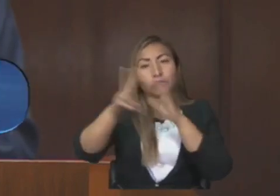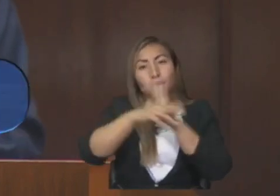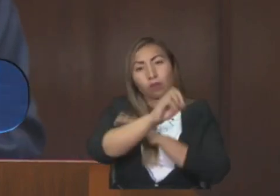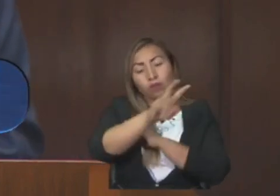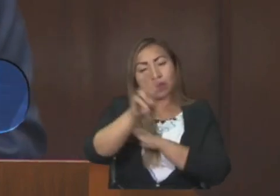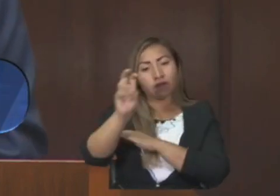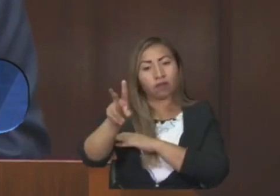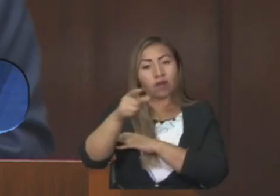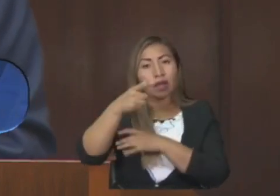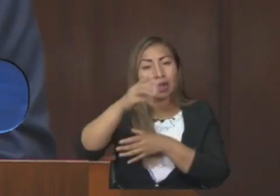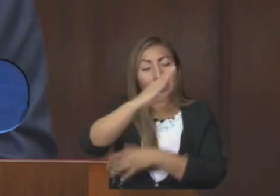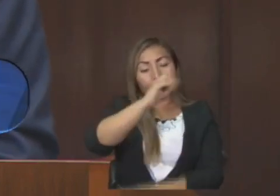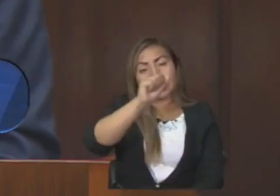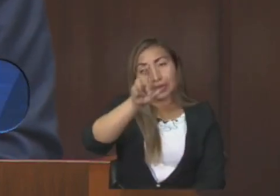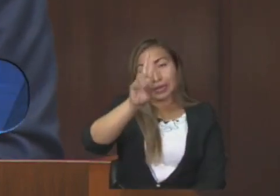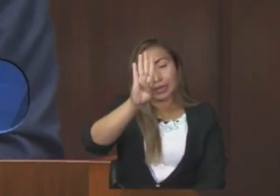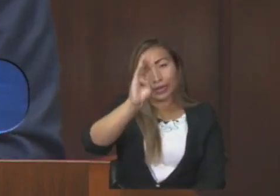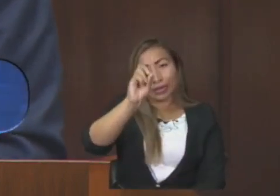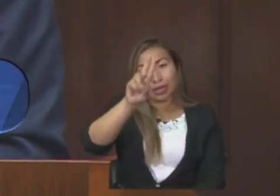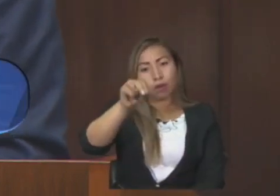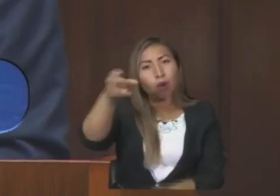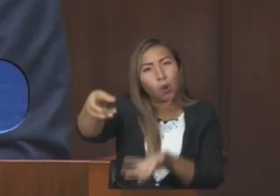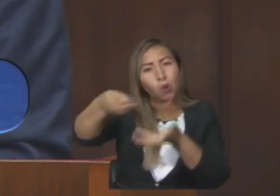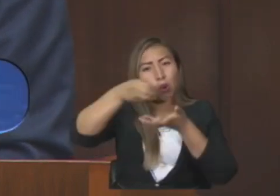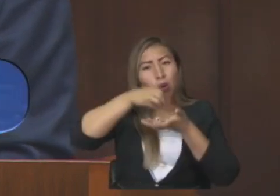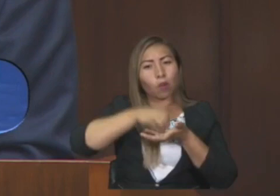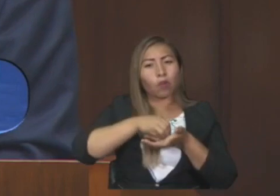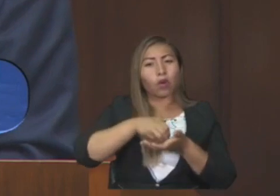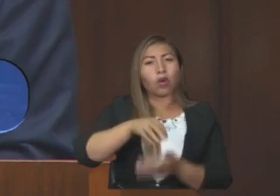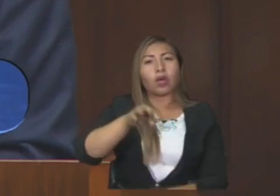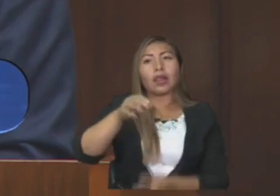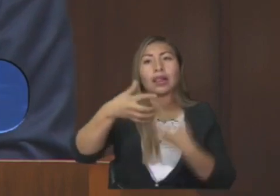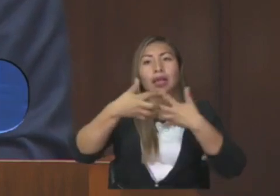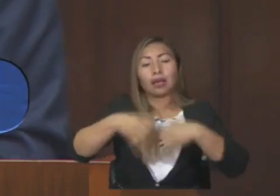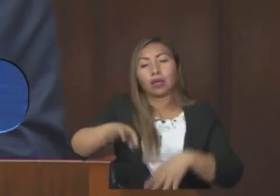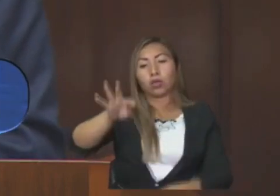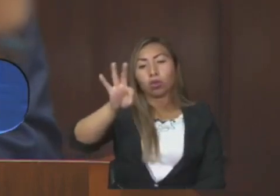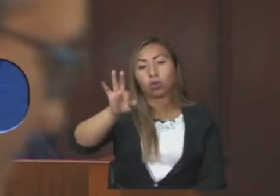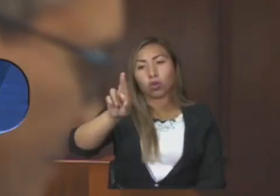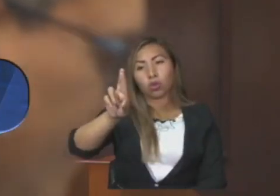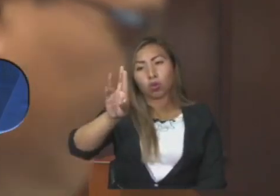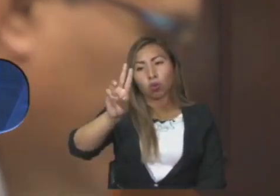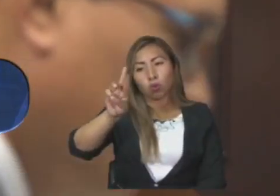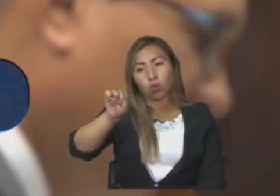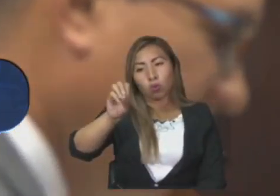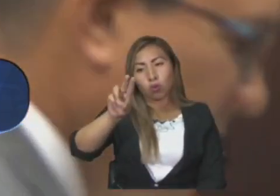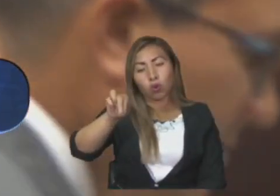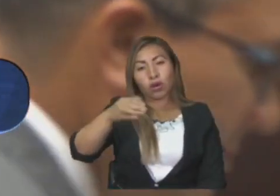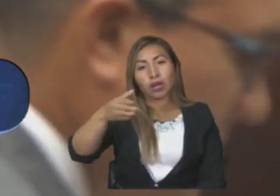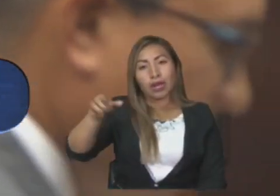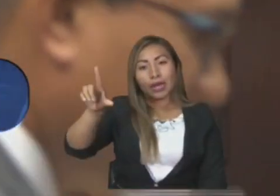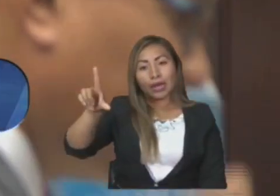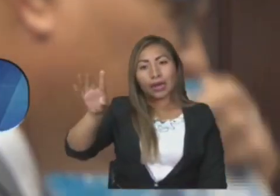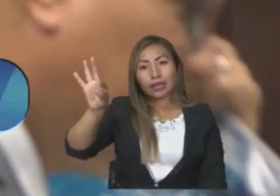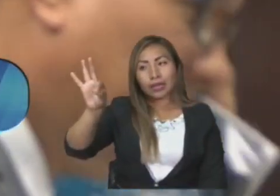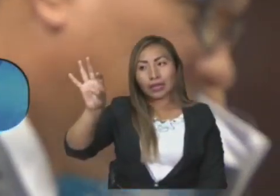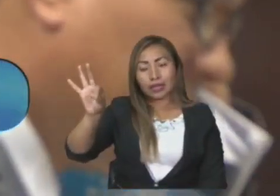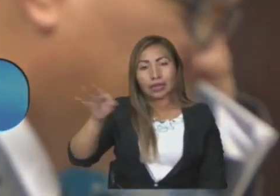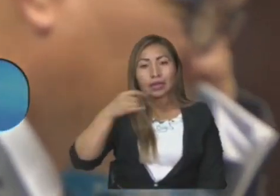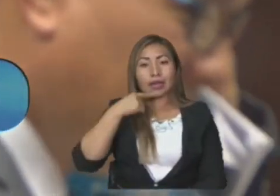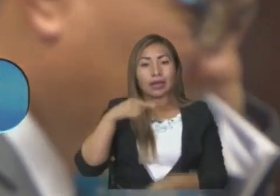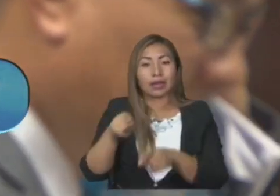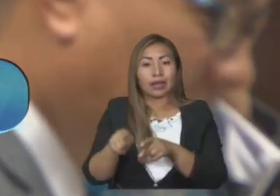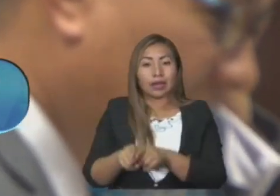El carbón es comprado a la empresa Drummond Ltd. y procede de las minas de carbón